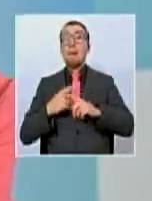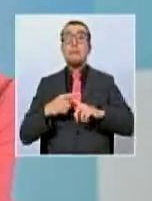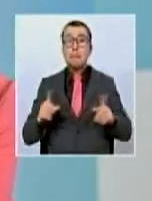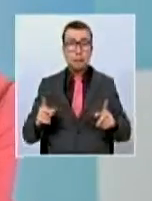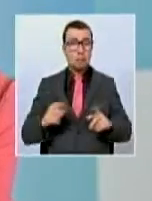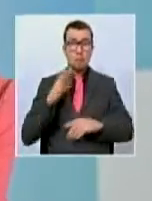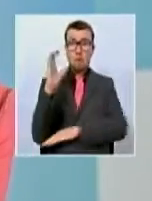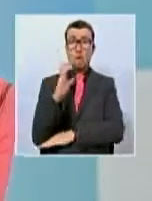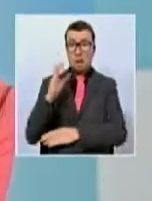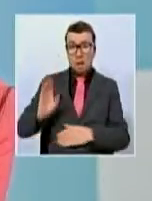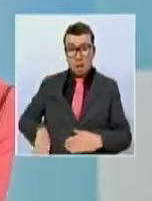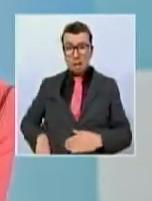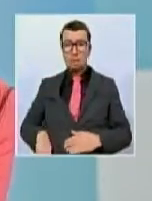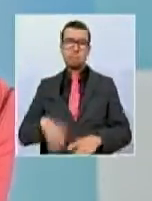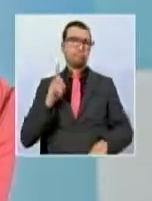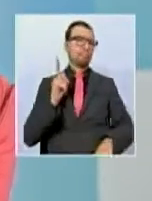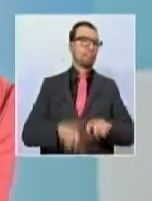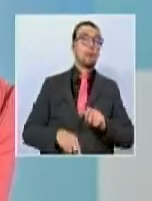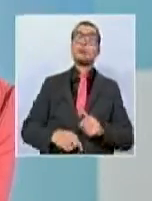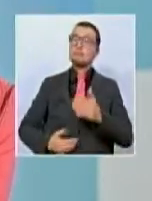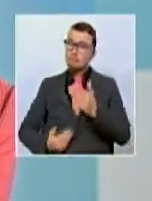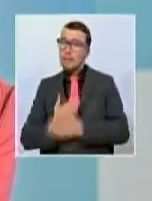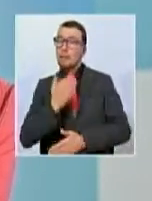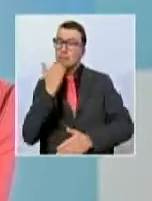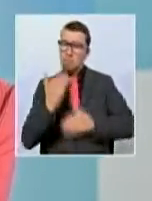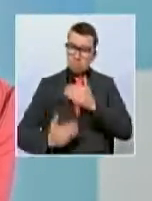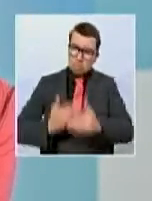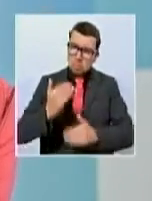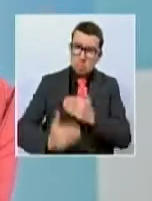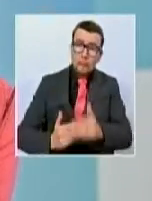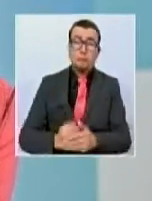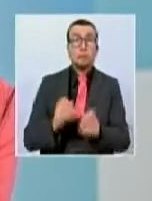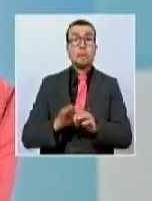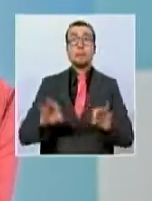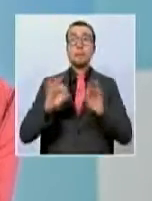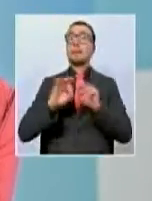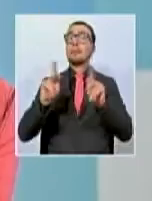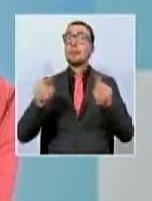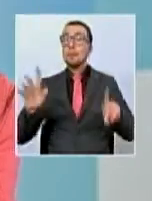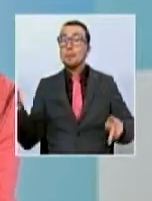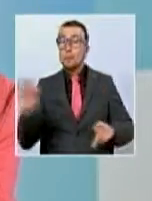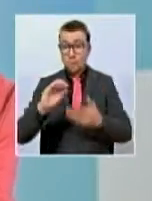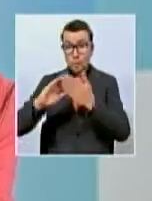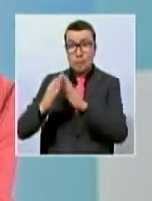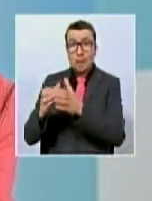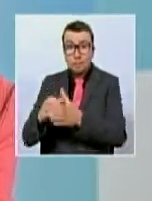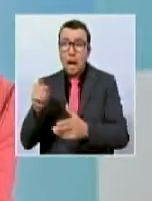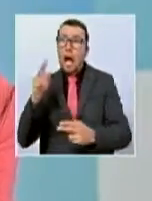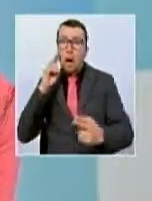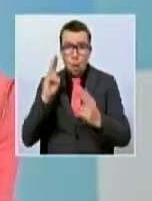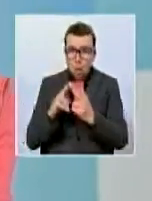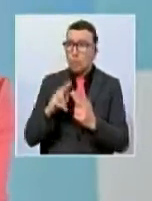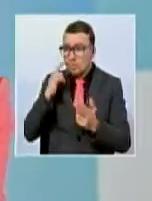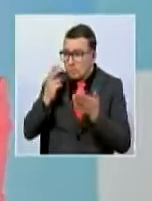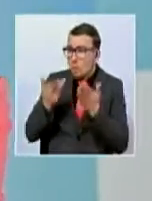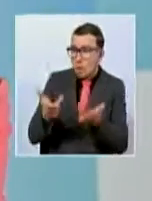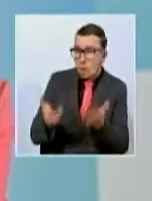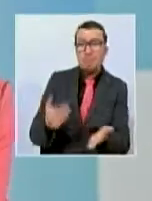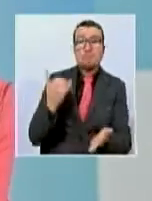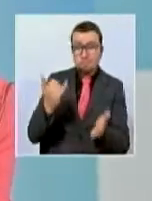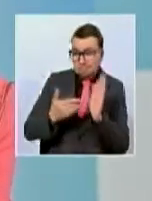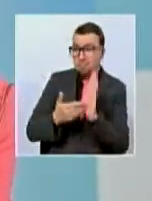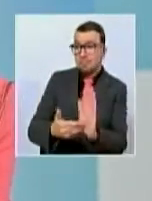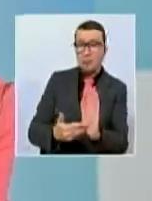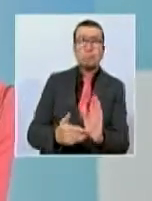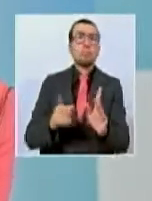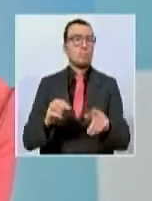se puede quedar atrás y empezamos el proceso. Entonces es importante que la comunidad conozca esto, que el consumidor lo conozca y sobre todo que le